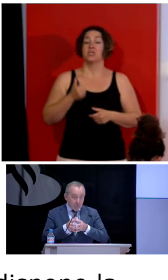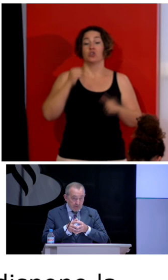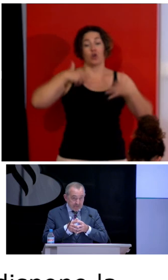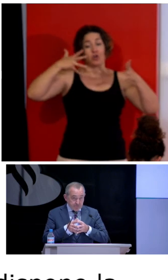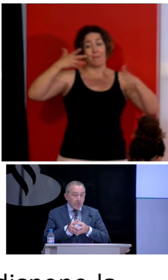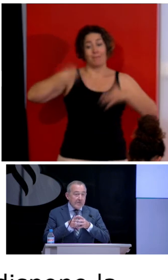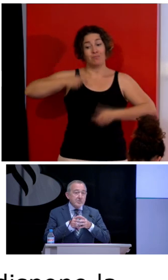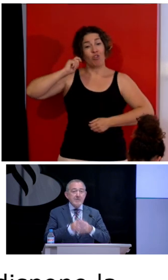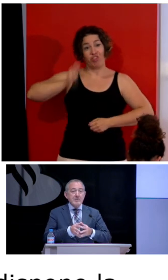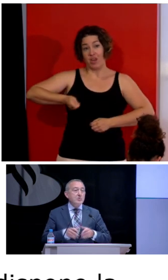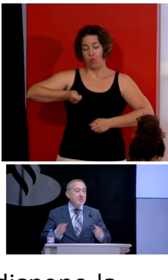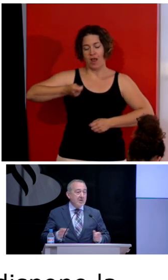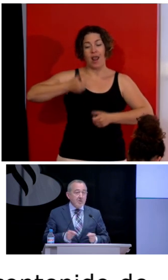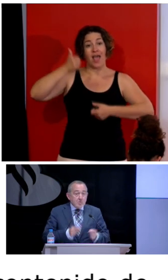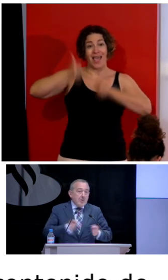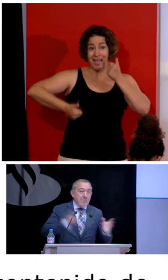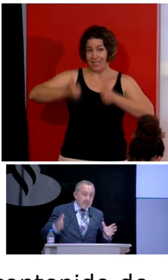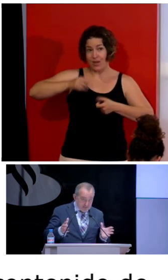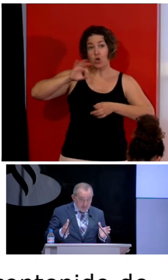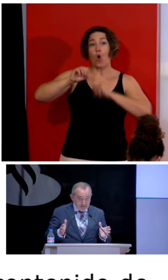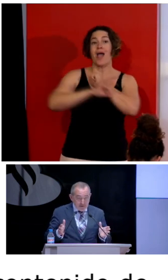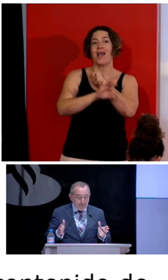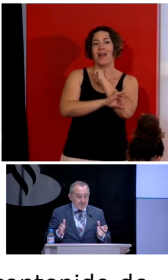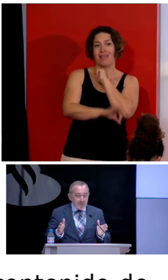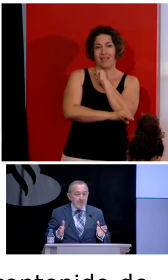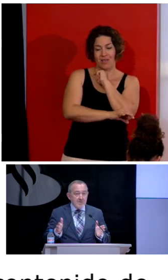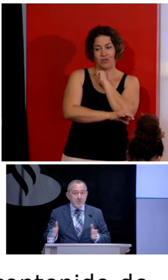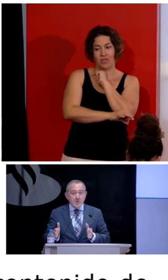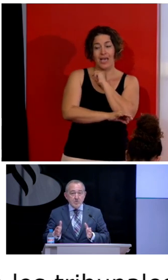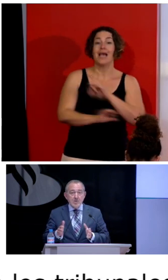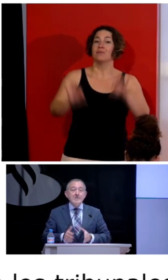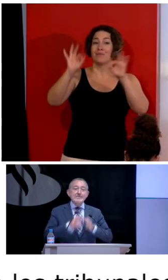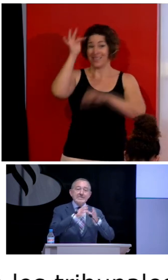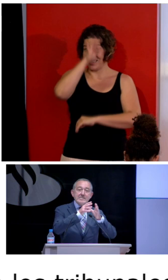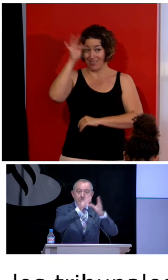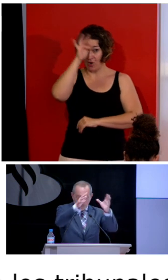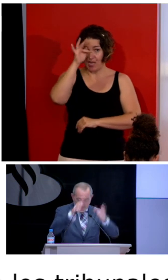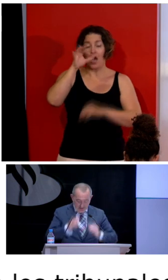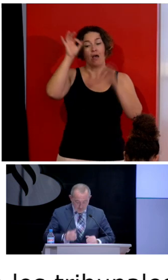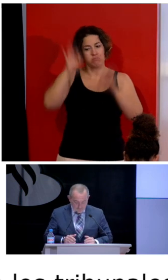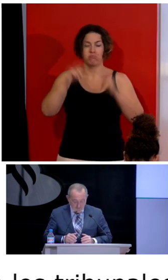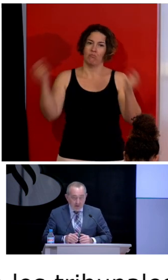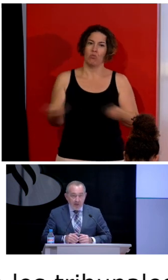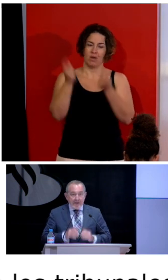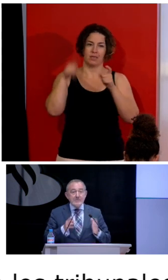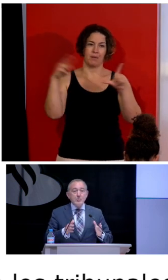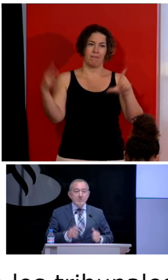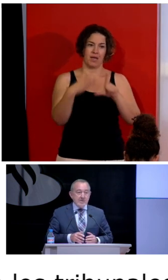propios tribunales pongan los exámenes o los ejercicios, especialmente teóricos, desde esa publicación.